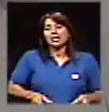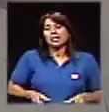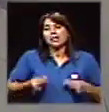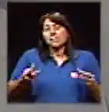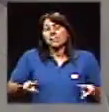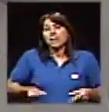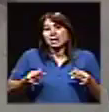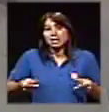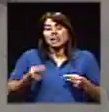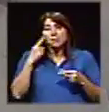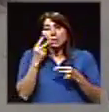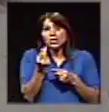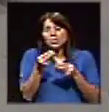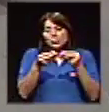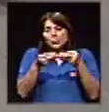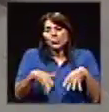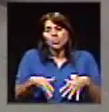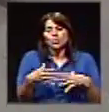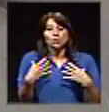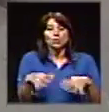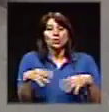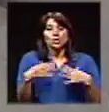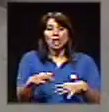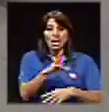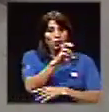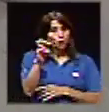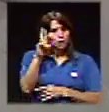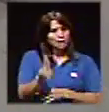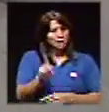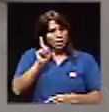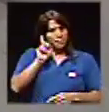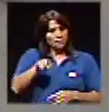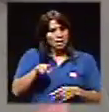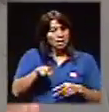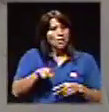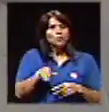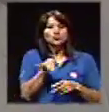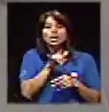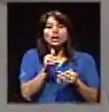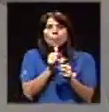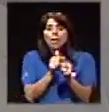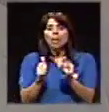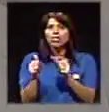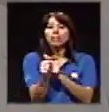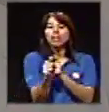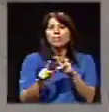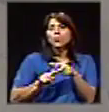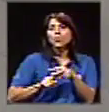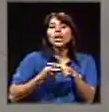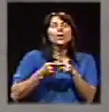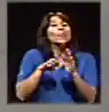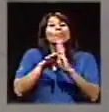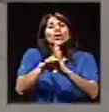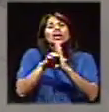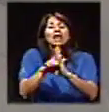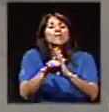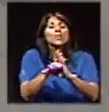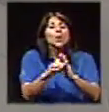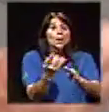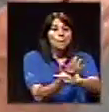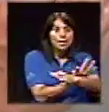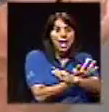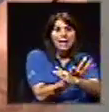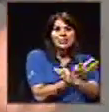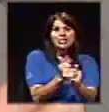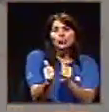Rica deberíamos ser pioneros en, por ejemplo, investigar cuáles son las plantas que compiten, por ejemplo, con la lechuga, que